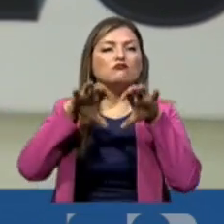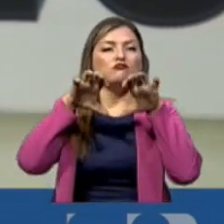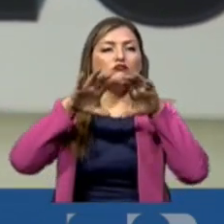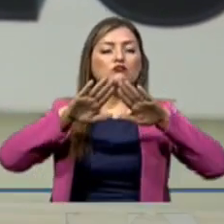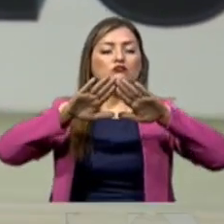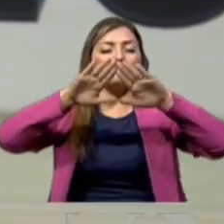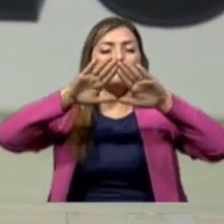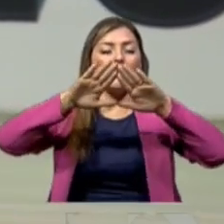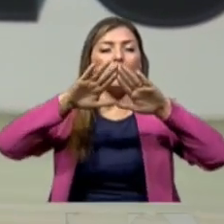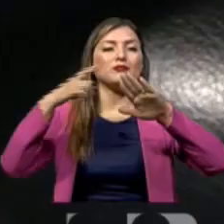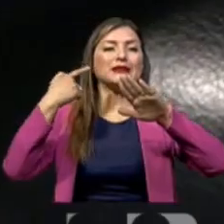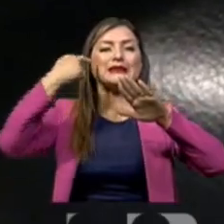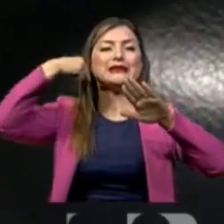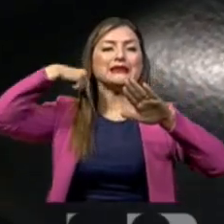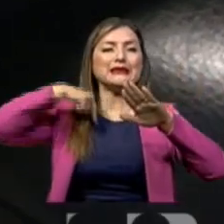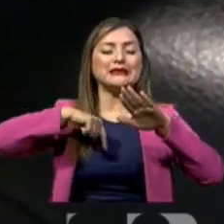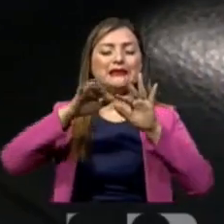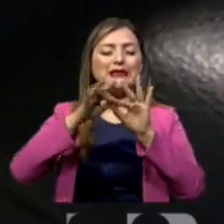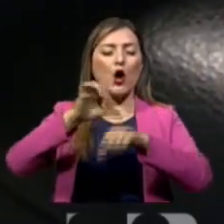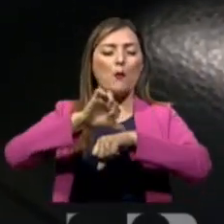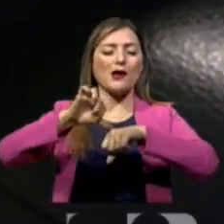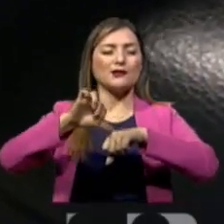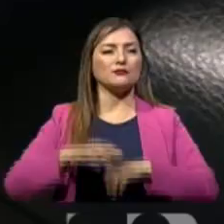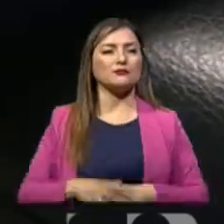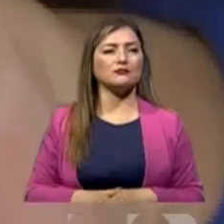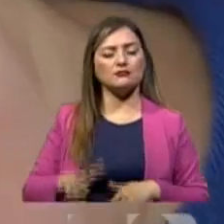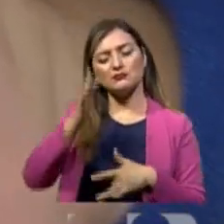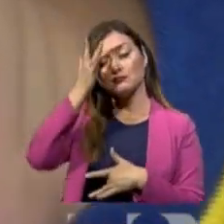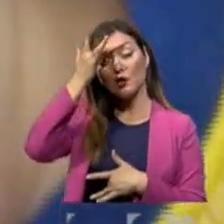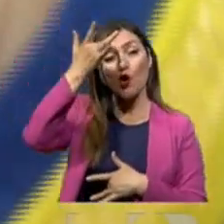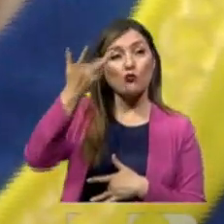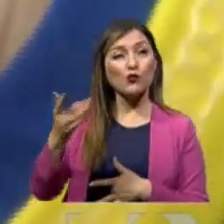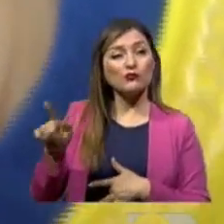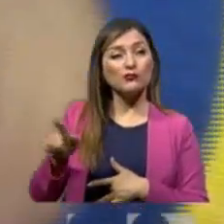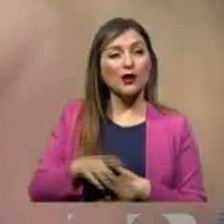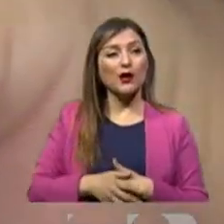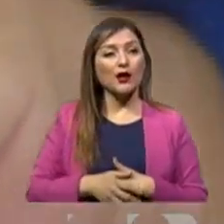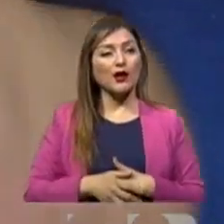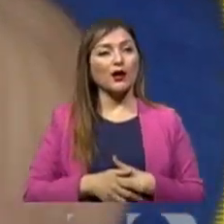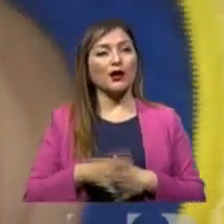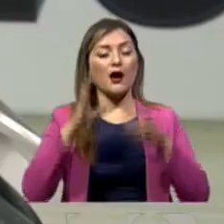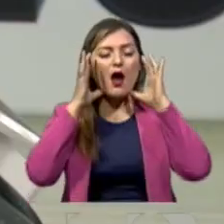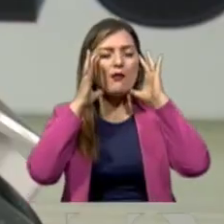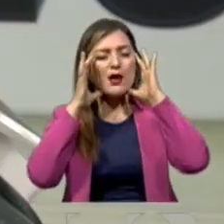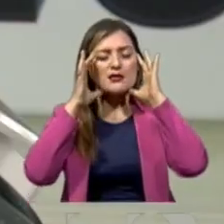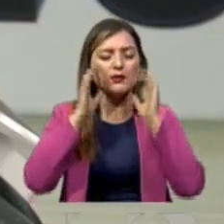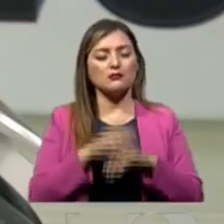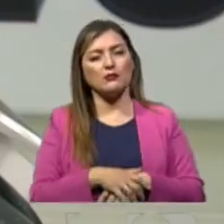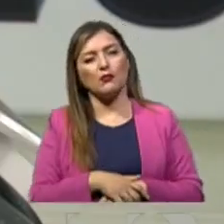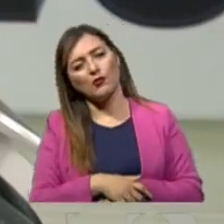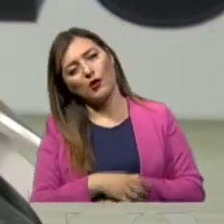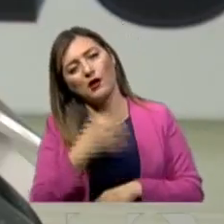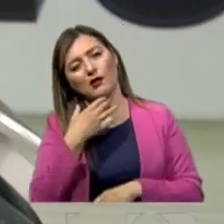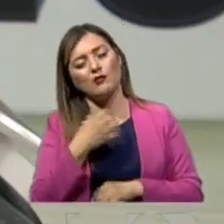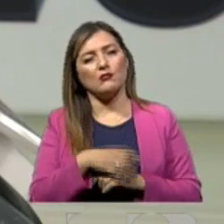respirar. Su madre, Laura Varela, relata que se dio cuenta de la enfermedad porque Theo no puede sostener su cabecita. Se ha convertido en